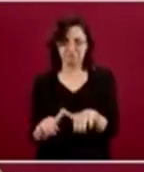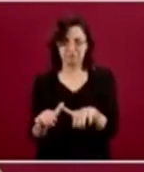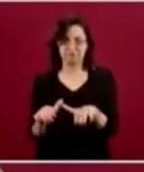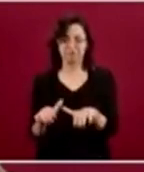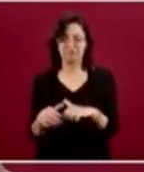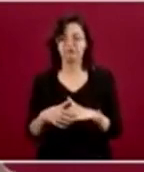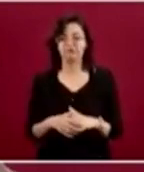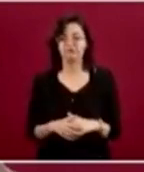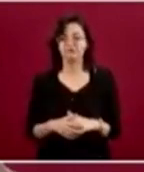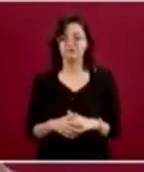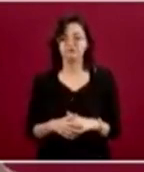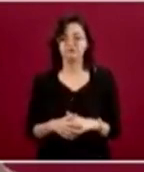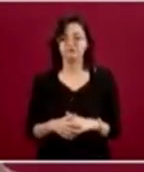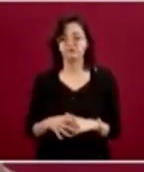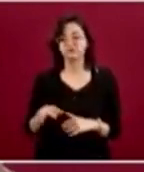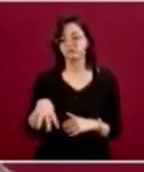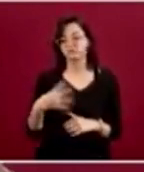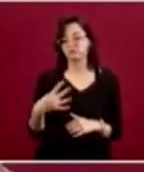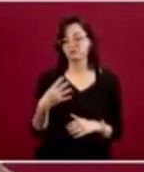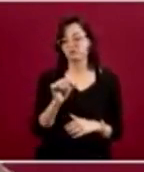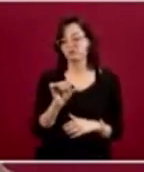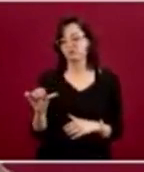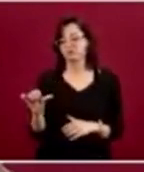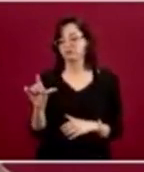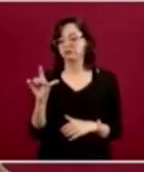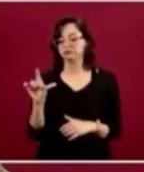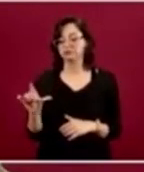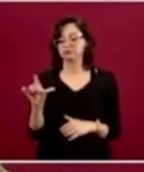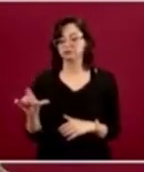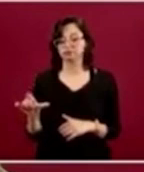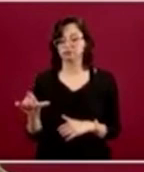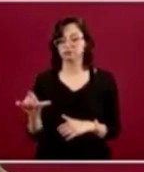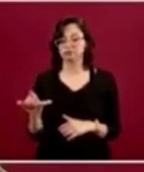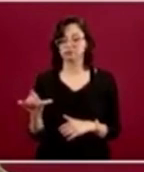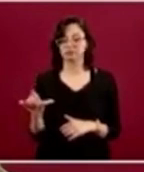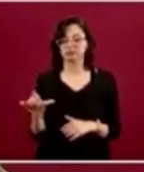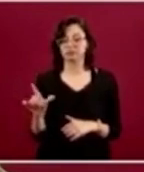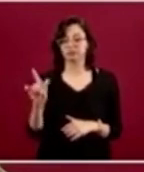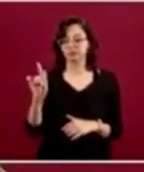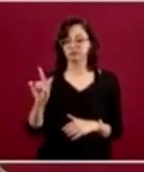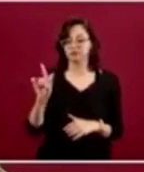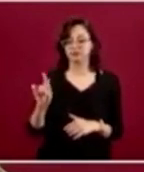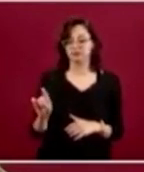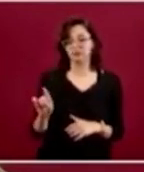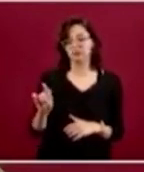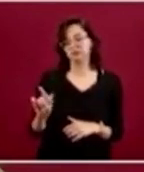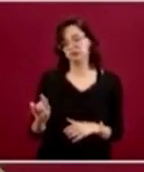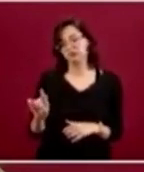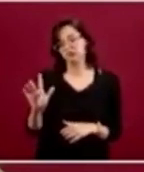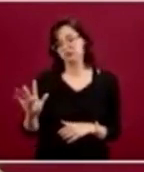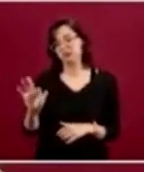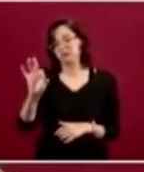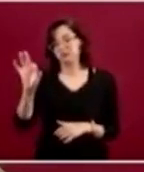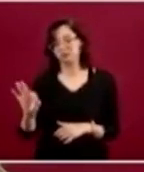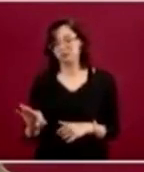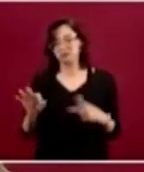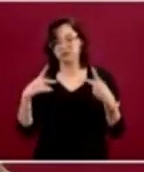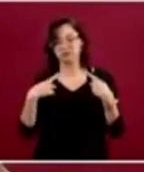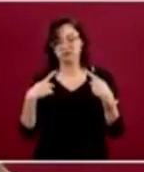humano. Del 14 al 17, el 70 al 75% del